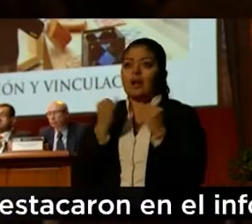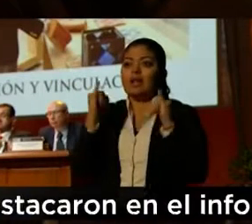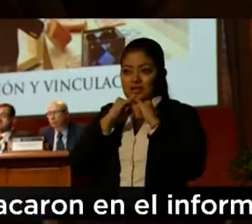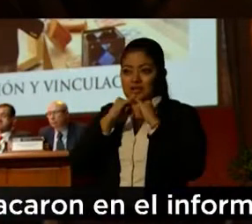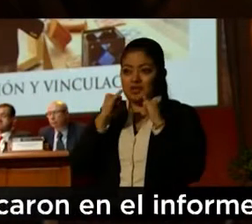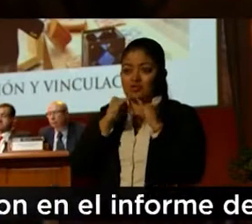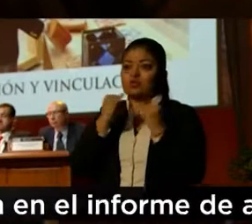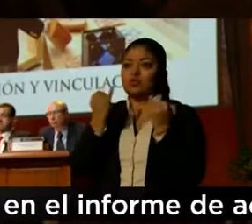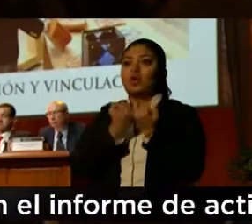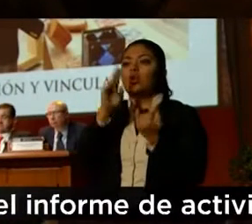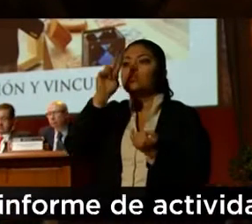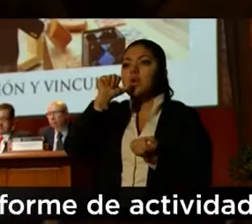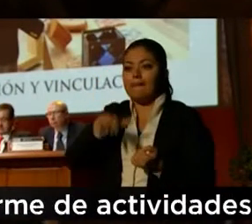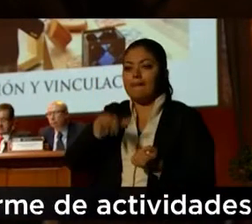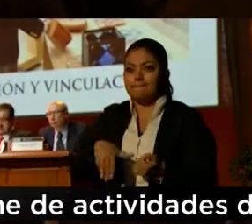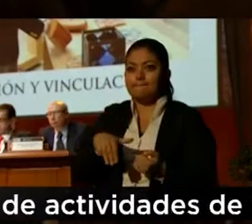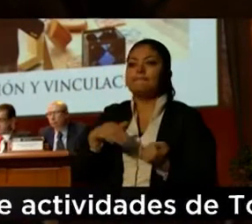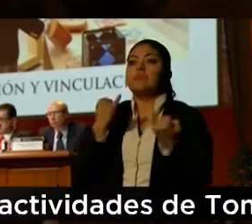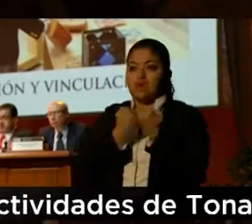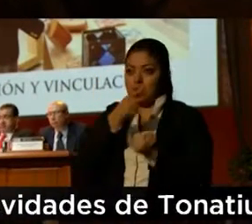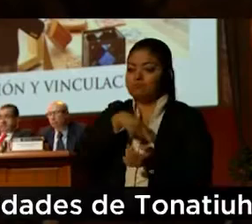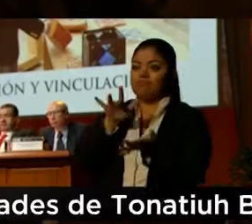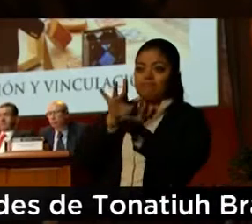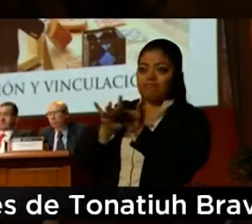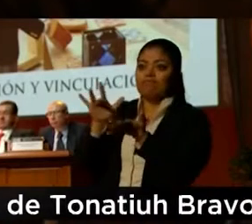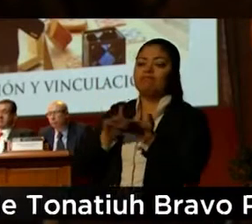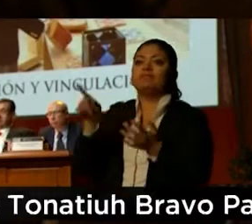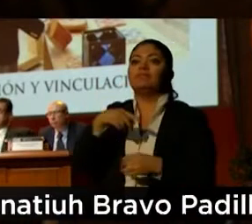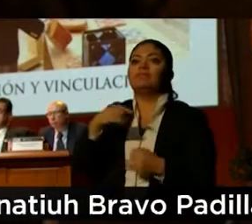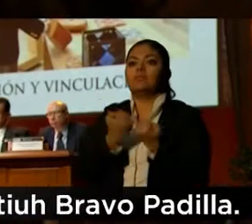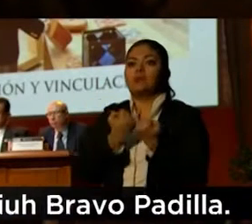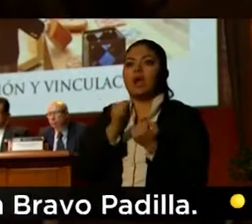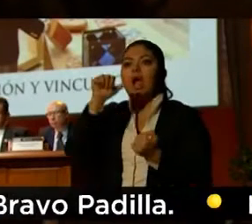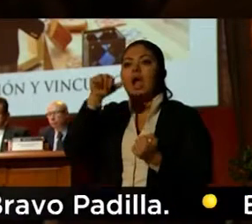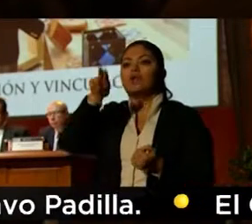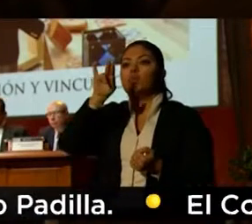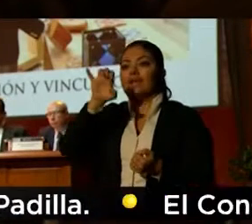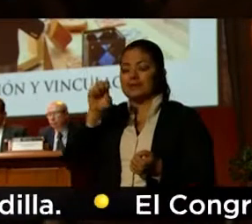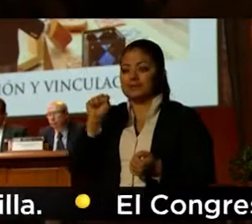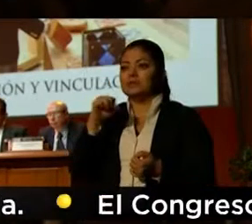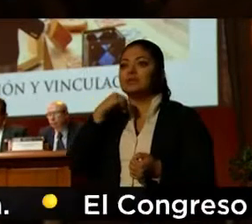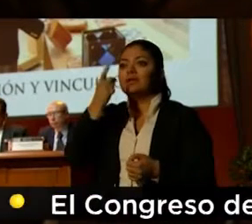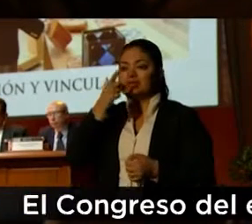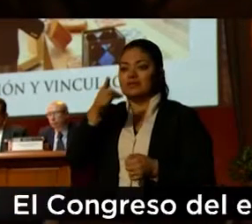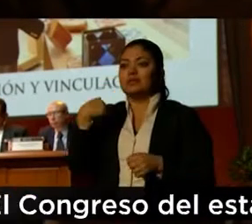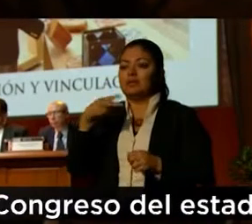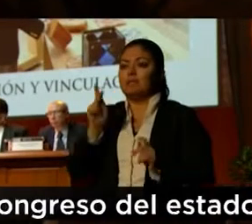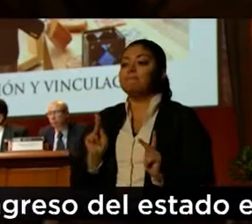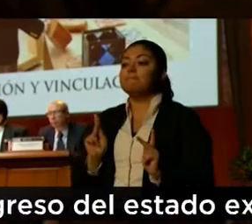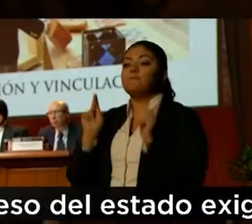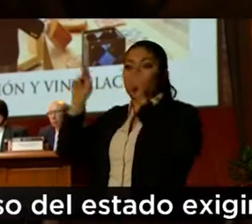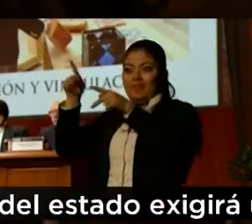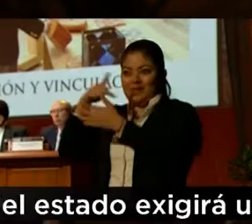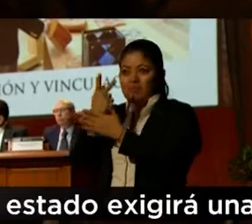del país como la UNAM y al igual los esfuerzos que está haciendo la NUYES a través del programa Puentes, este